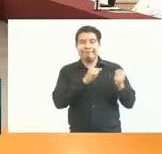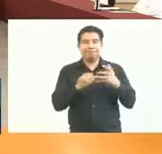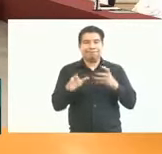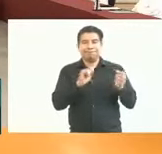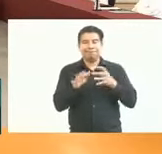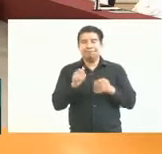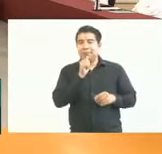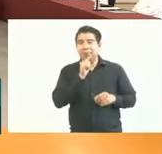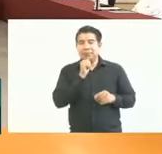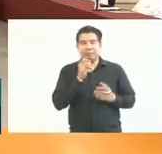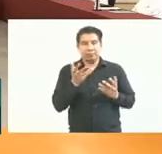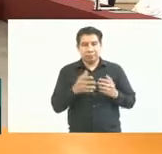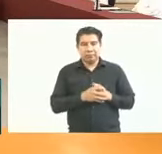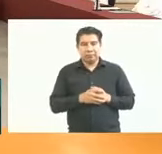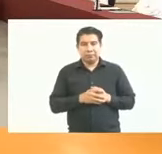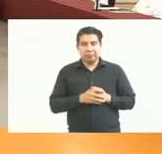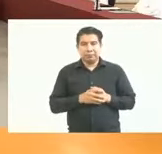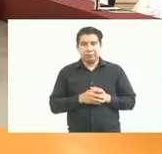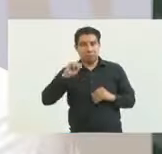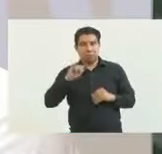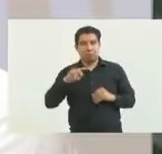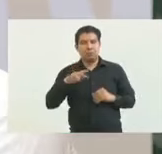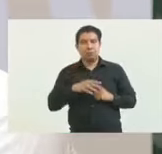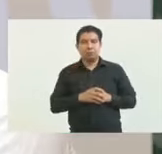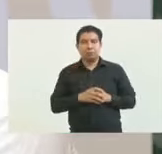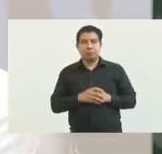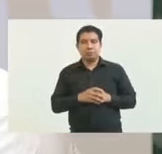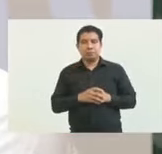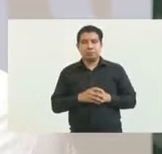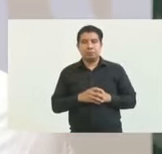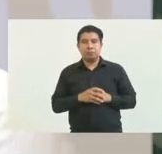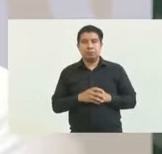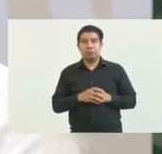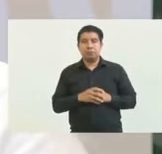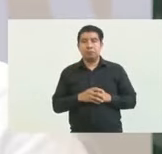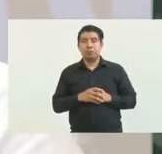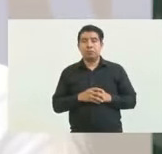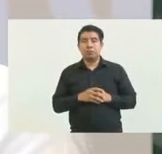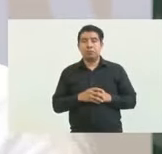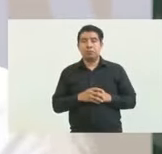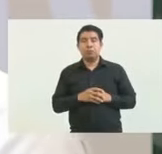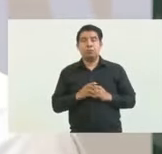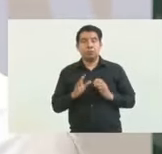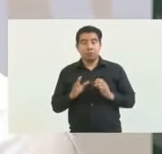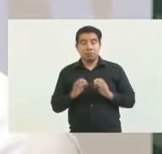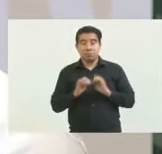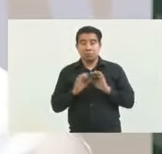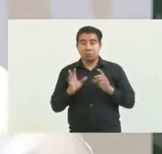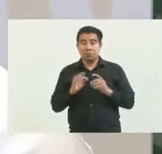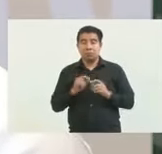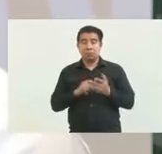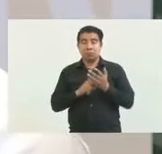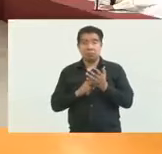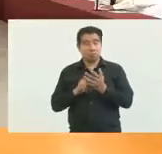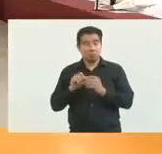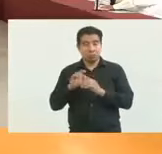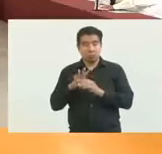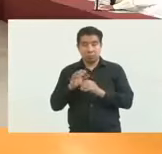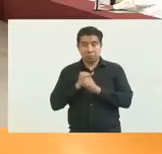235,000 familias afectadas. Solo en Enseres, de acuerdo a la información